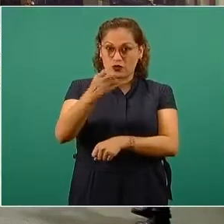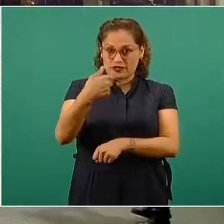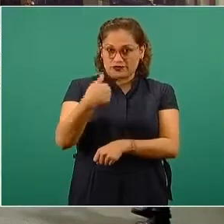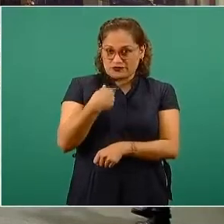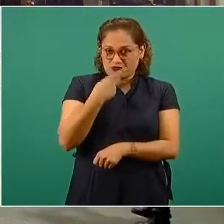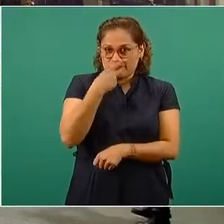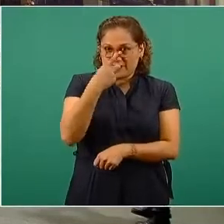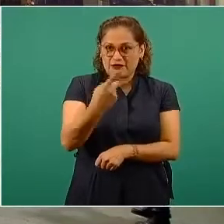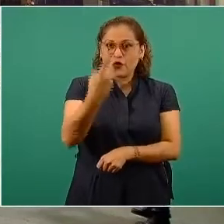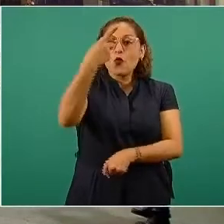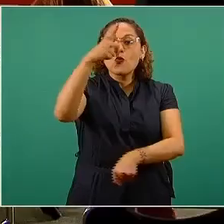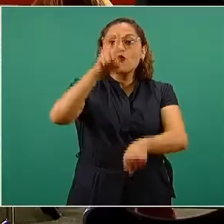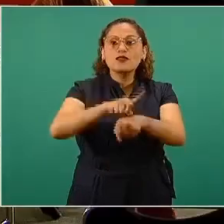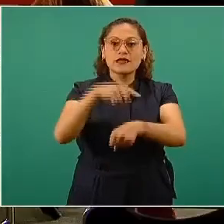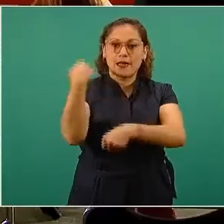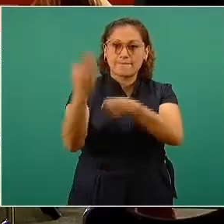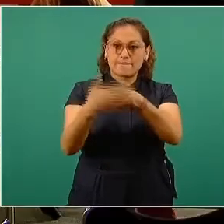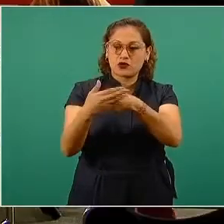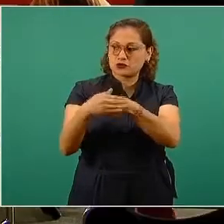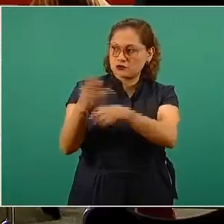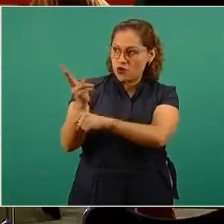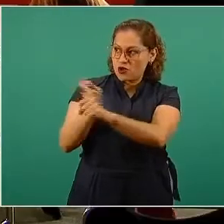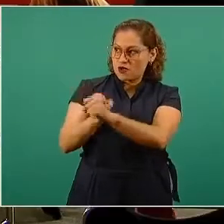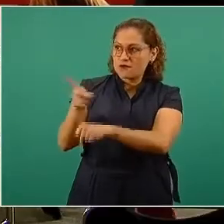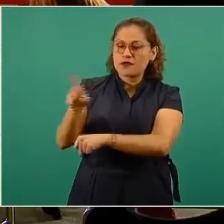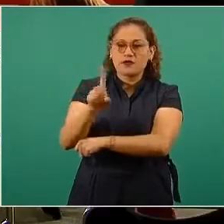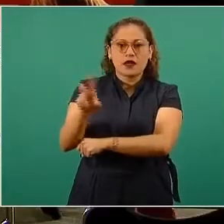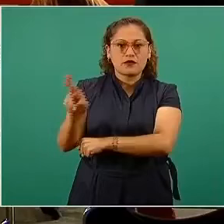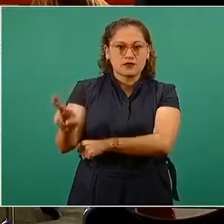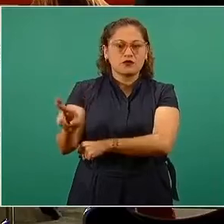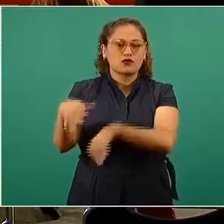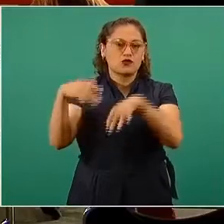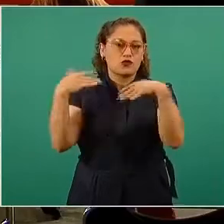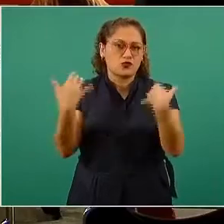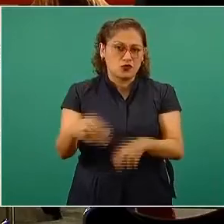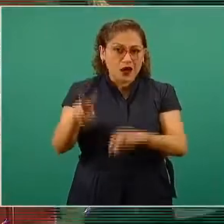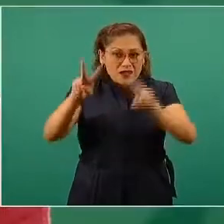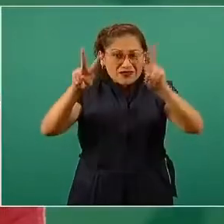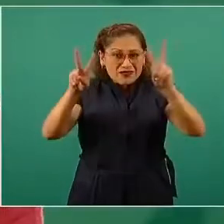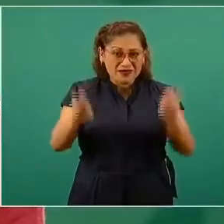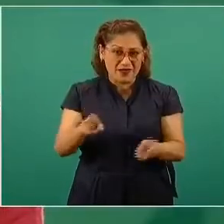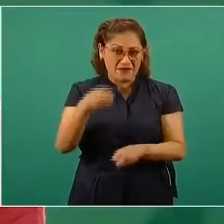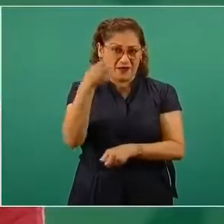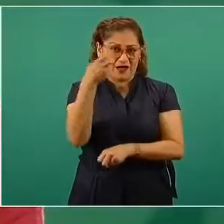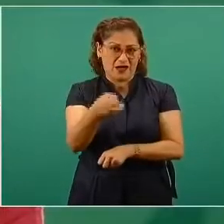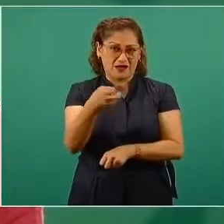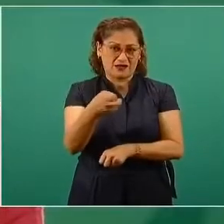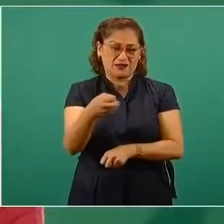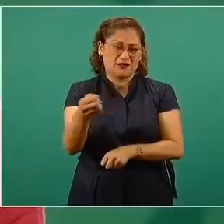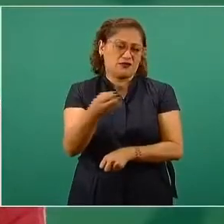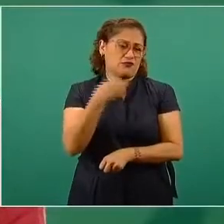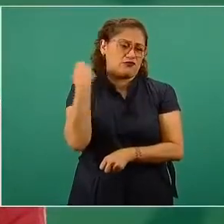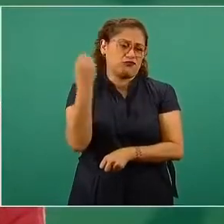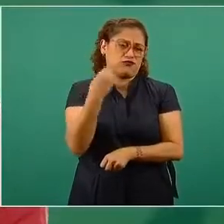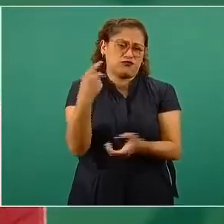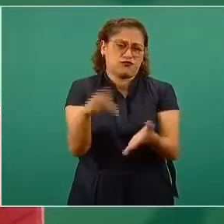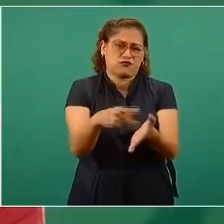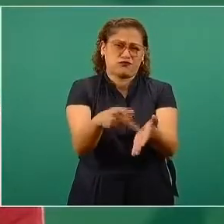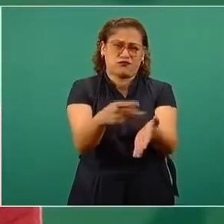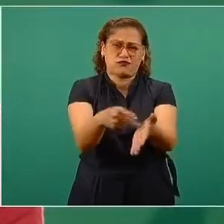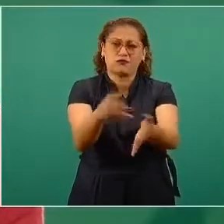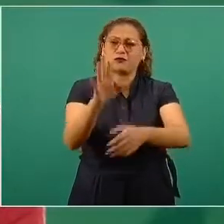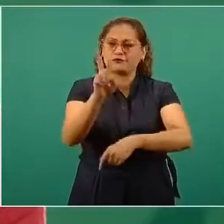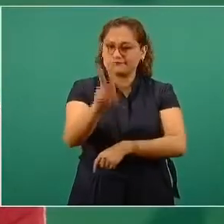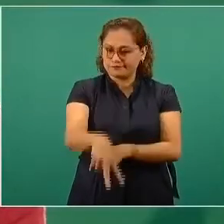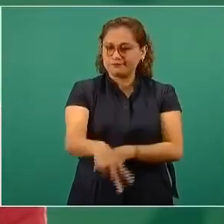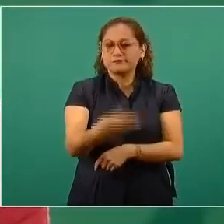vamos a invitar al doctor, podríamos dar semanas de conferencias de prensa exclusivamente de ese tema porque es muy vasto, muy completo, pero el